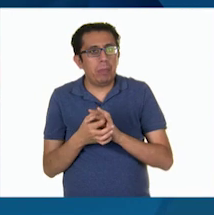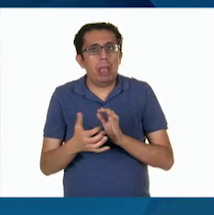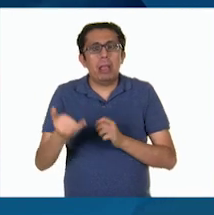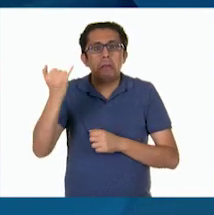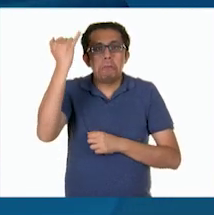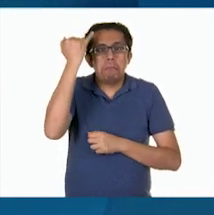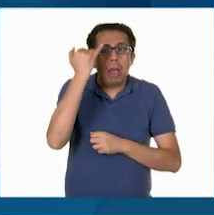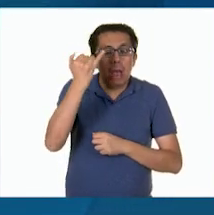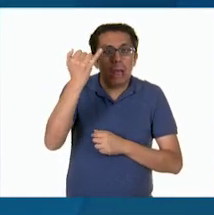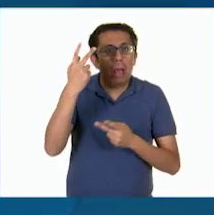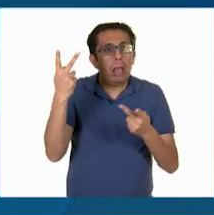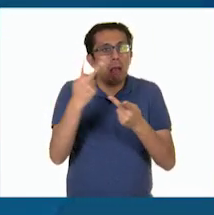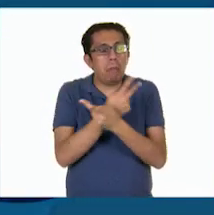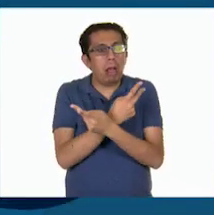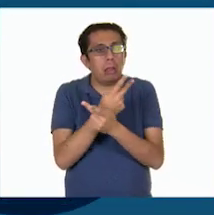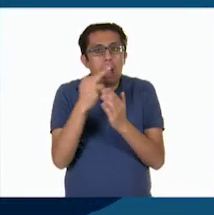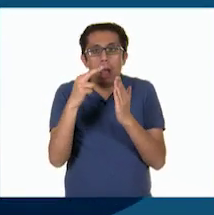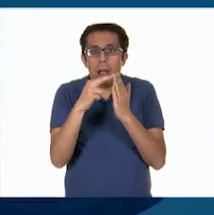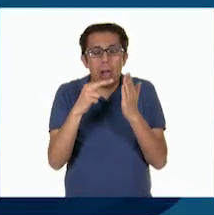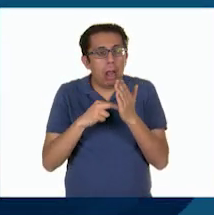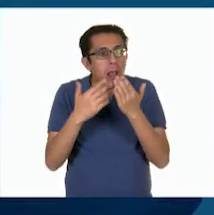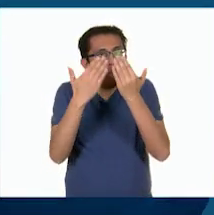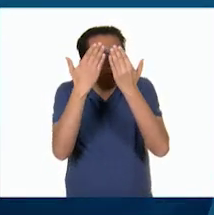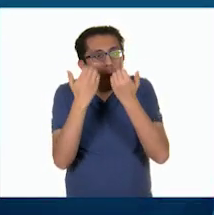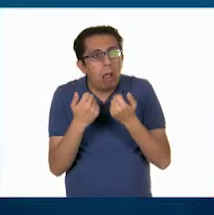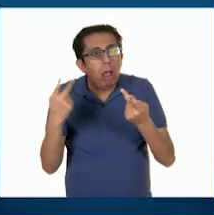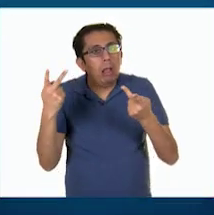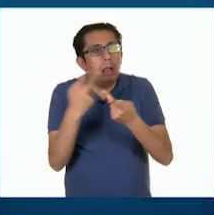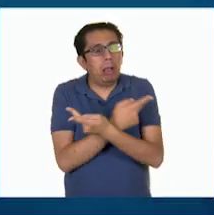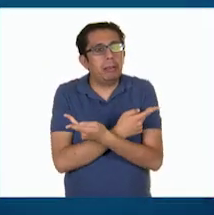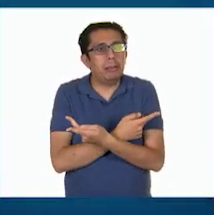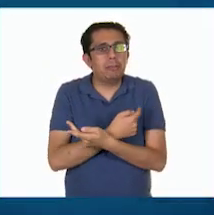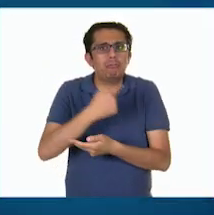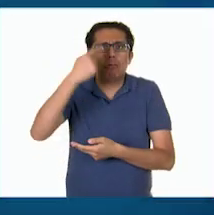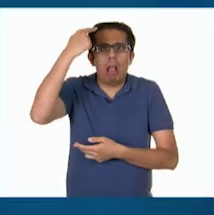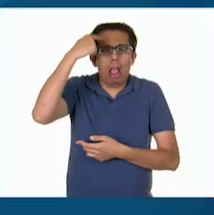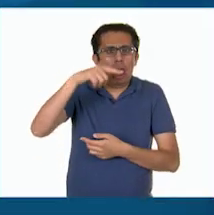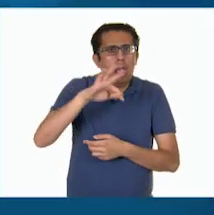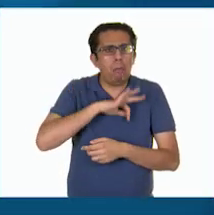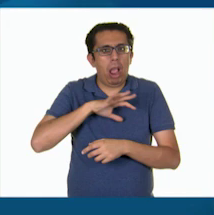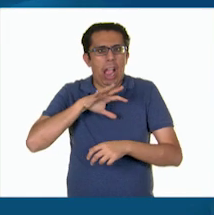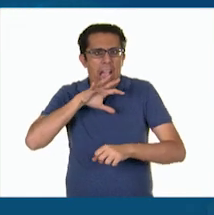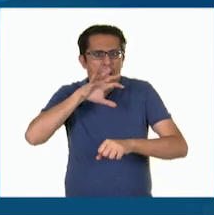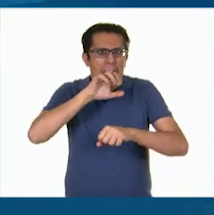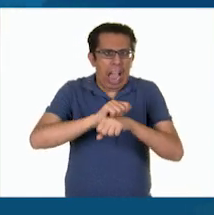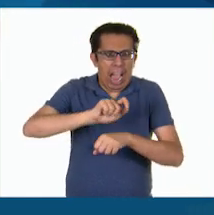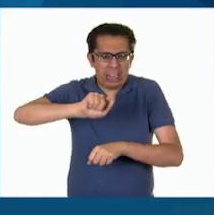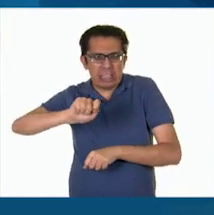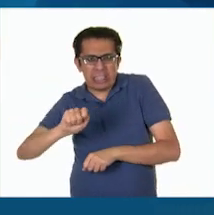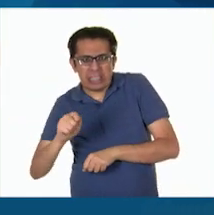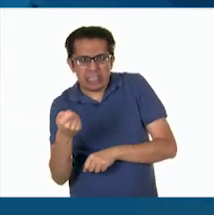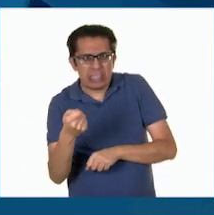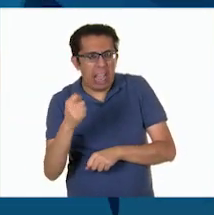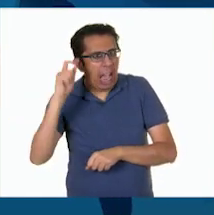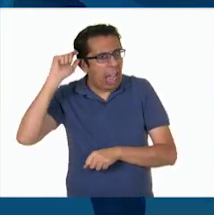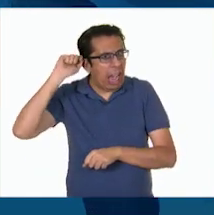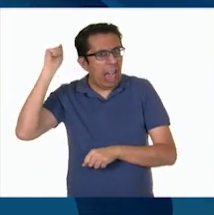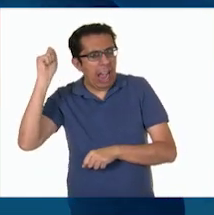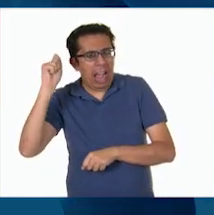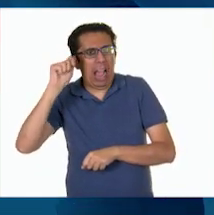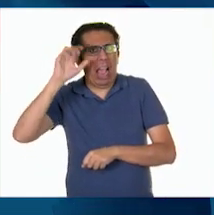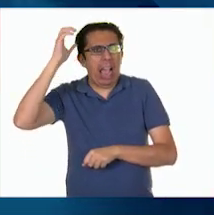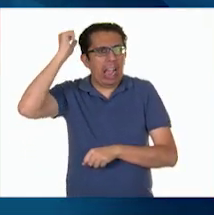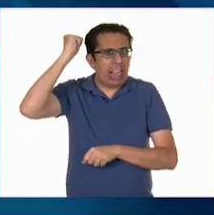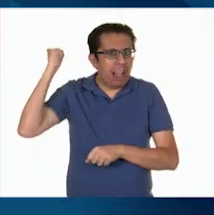que pasaría si la lucha olímpica no tuviera reglas? Ah, pues entonces se podrían agarrar a mordidas, a pellizcos, se jalarían las orejas, se